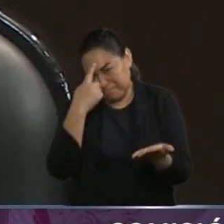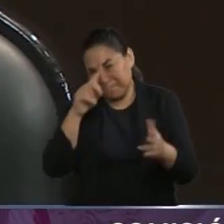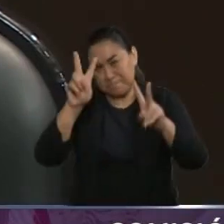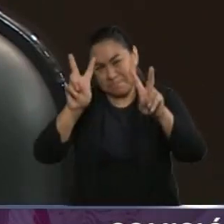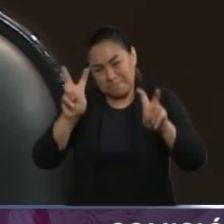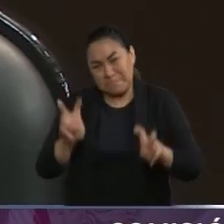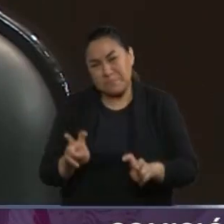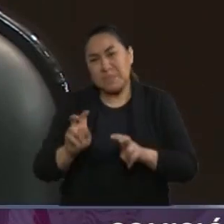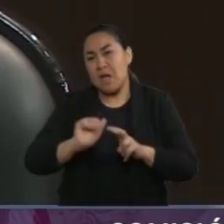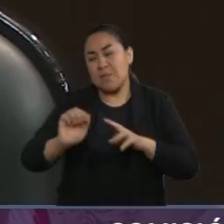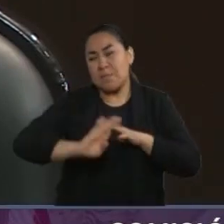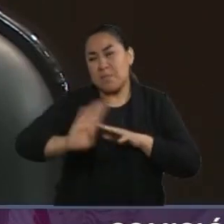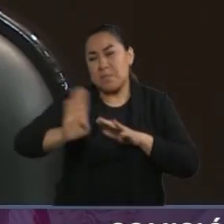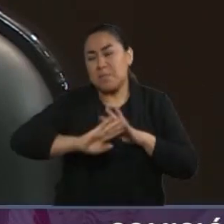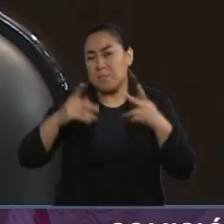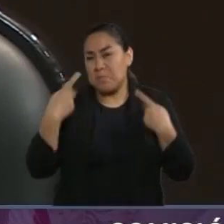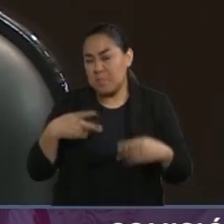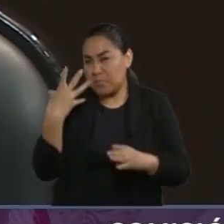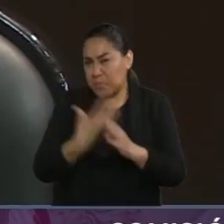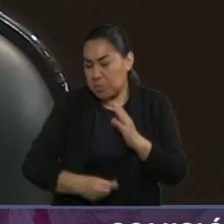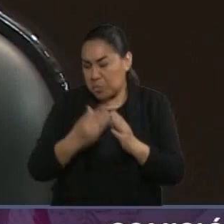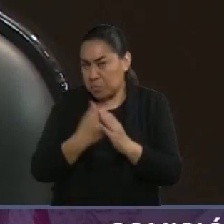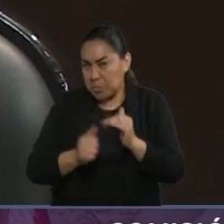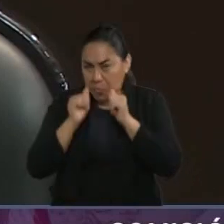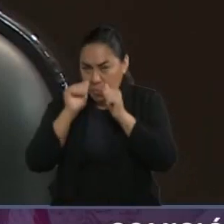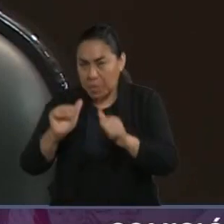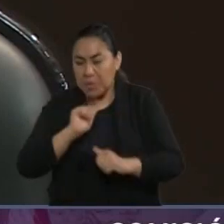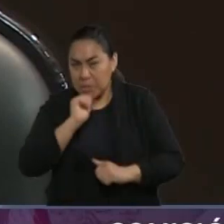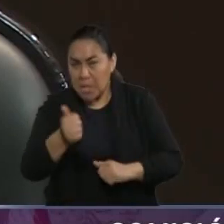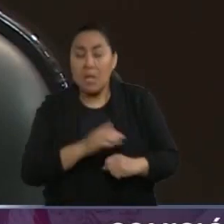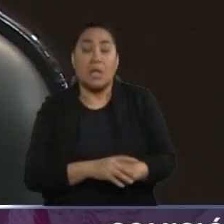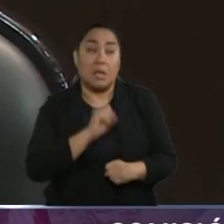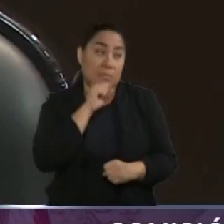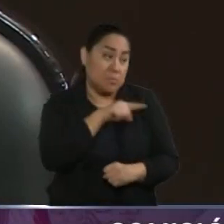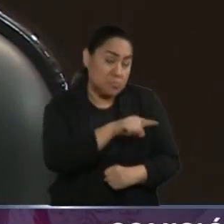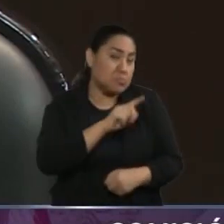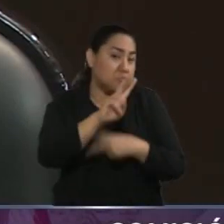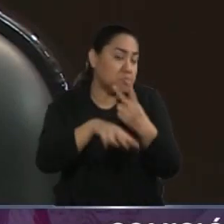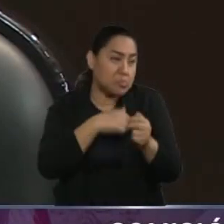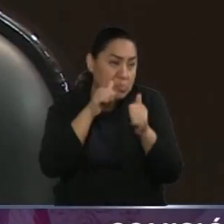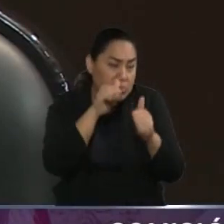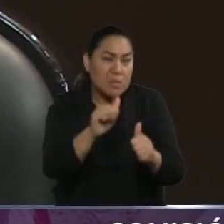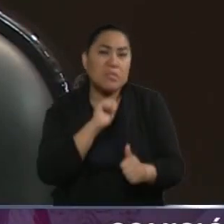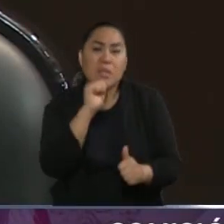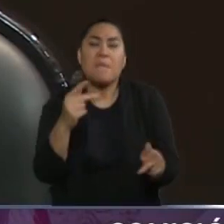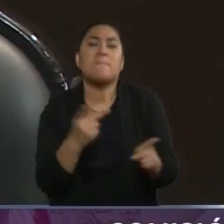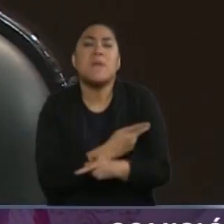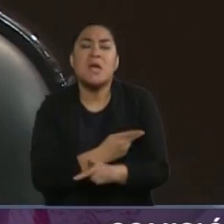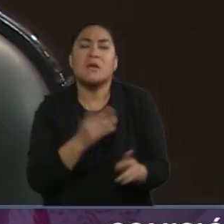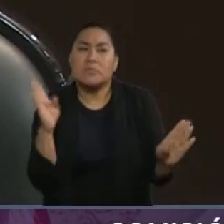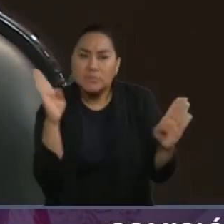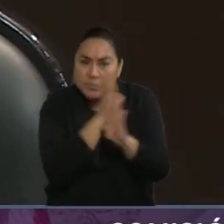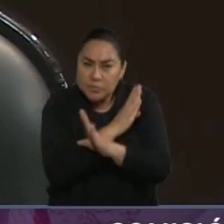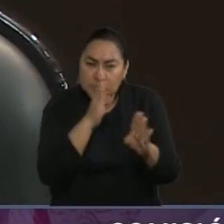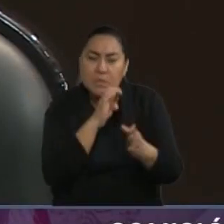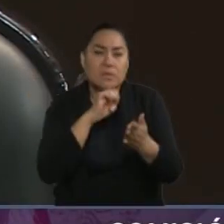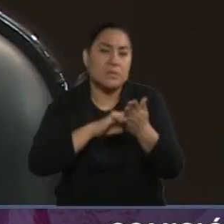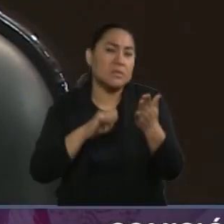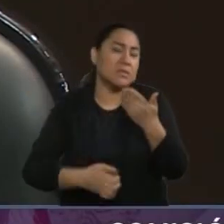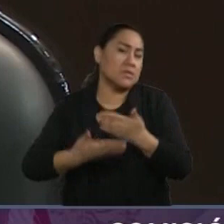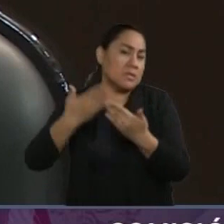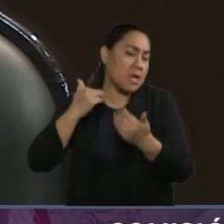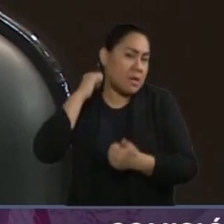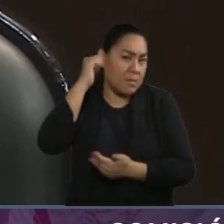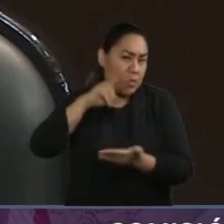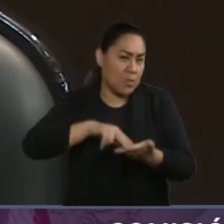migratoria Hay también una ausencia de participación por parte de usted en los casos de espionaje como en abril del 2023 la